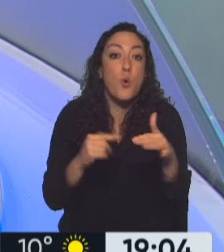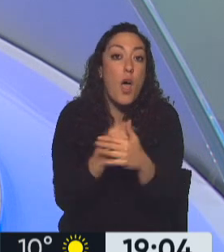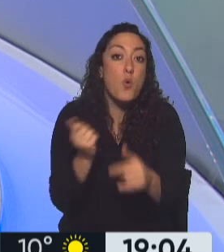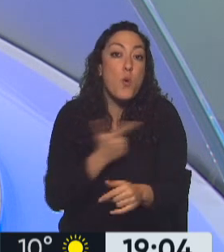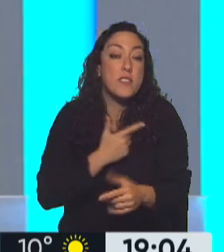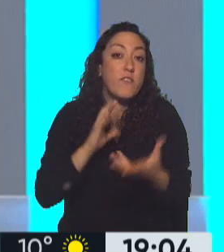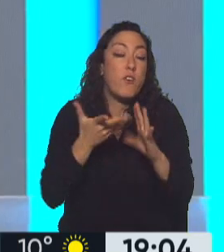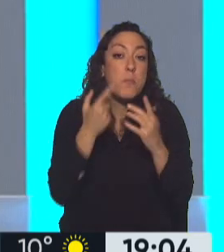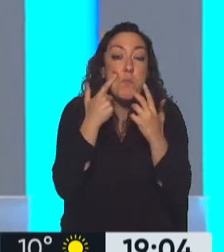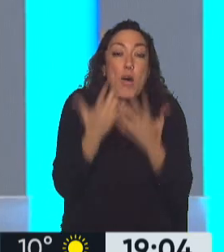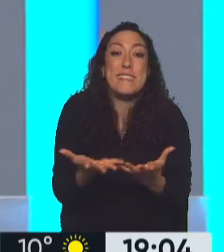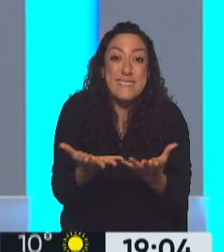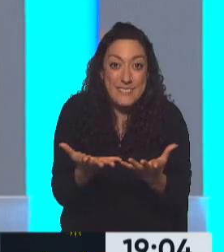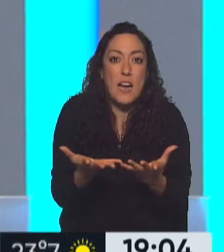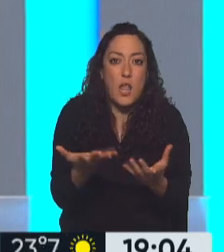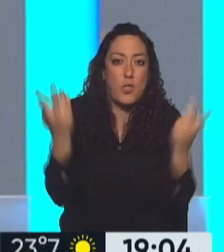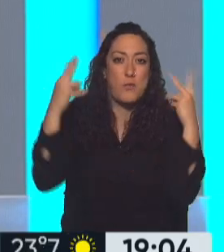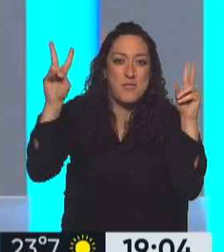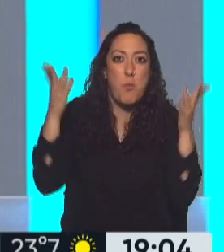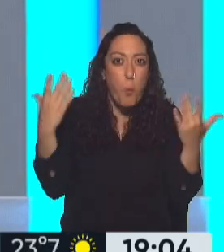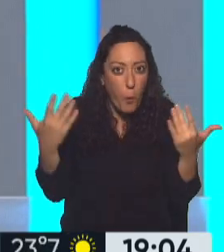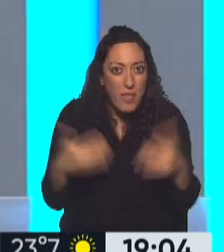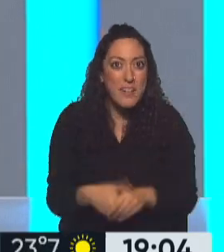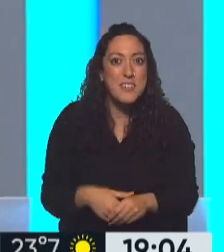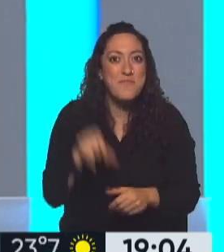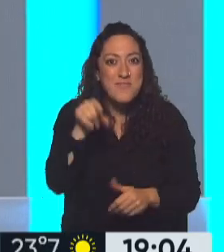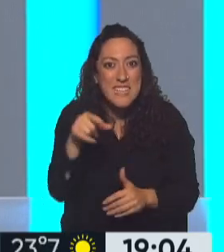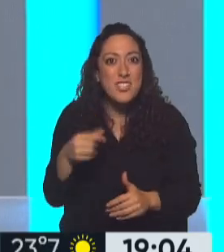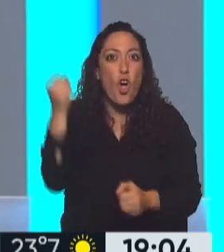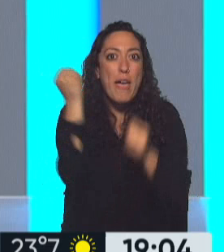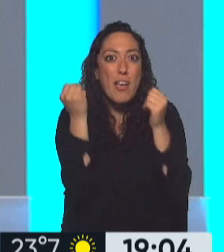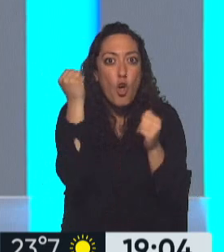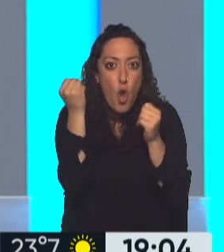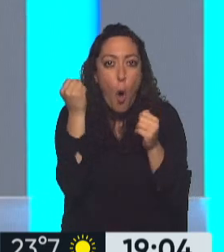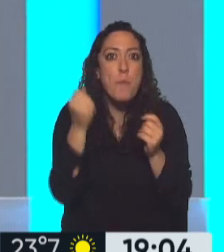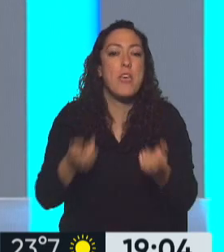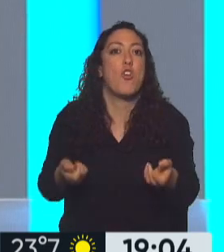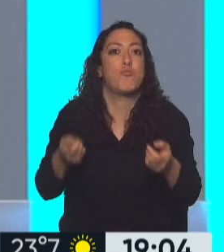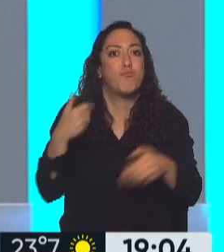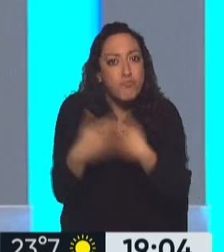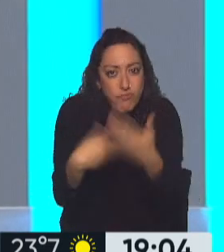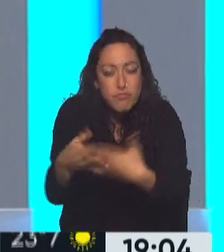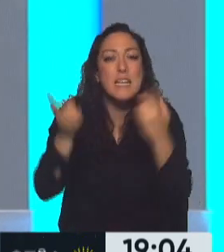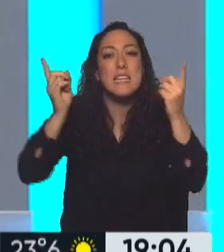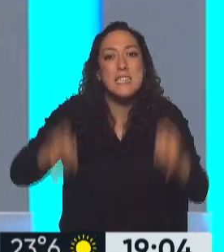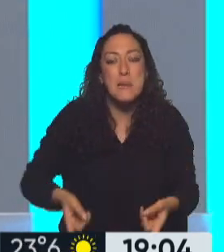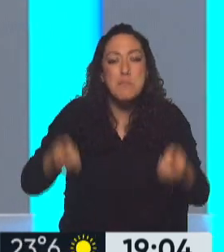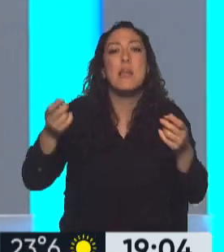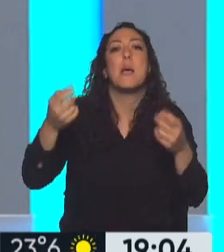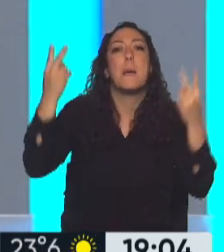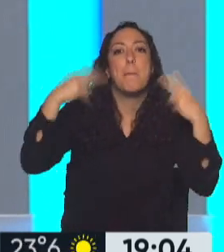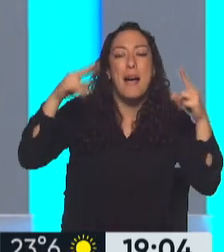turísticamente así que bueno eh Esa inyección económica y no solamente en eso sino también en jerarquizar los principales